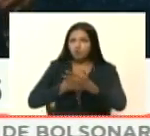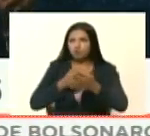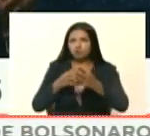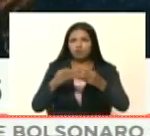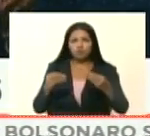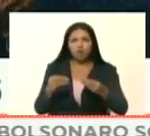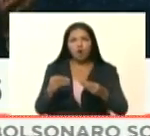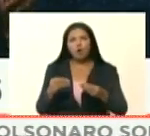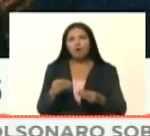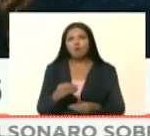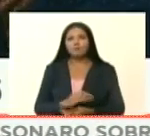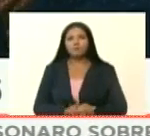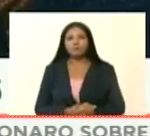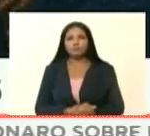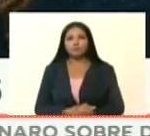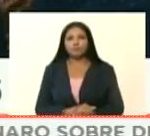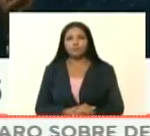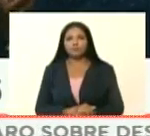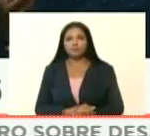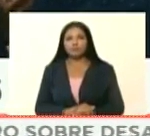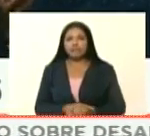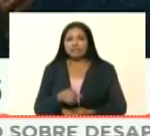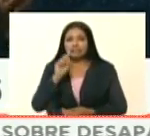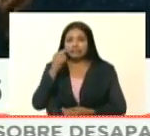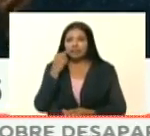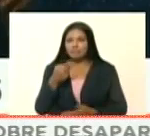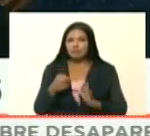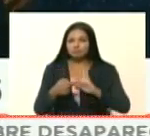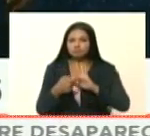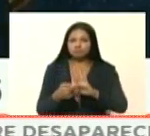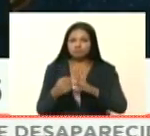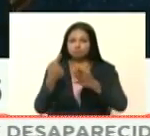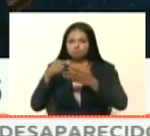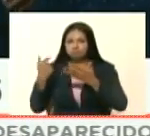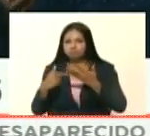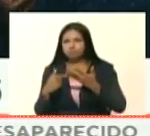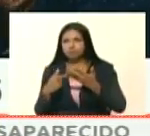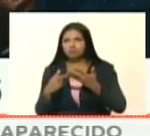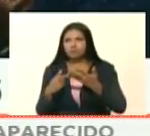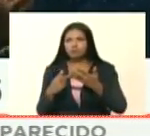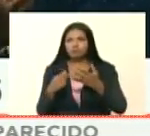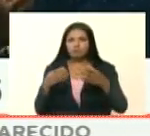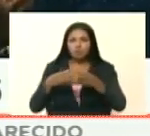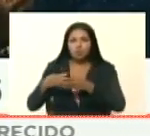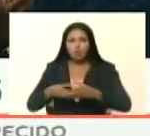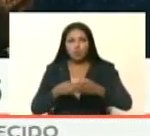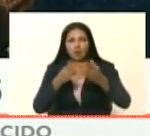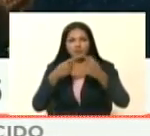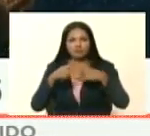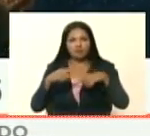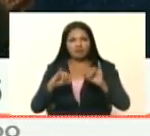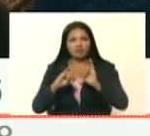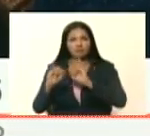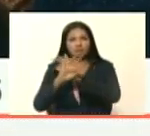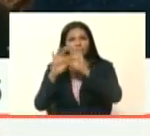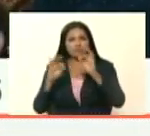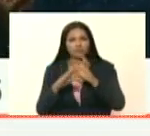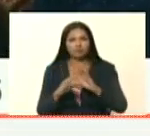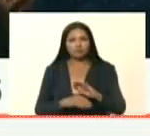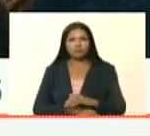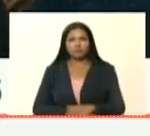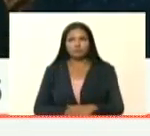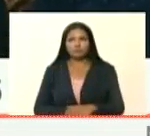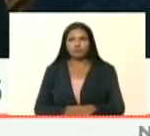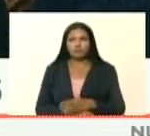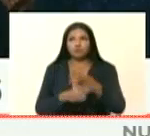Pink, como también estuvo The Answer Coalition, The Black Alliance for Peace, The Gray Zone y